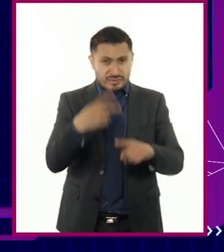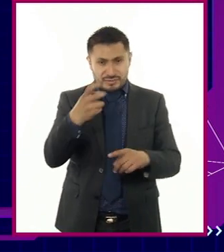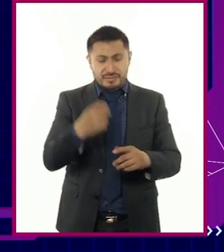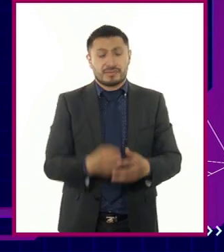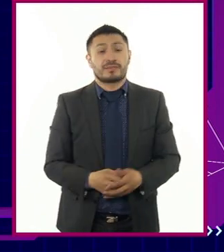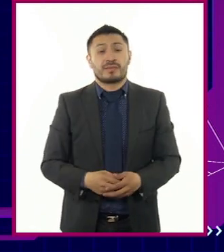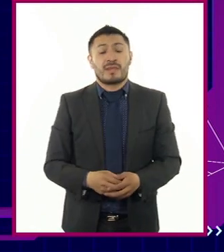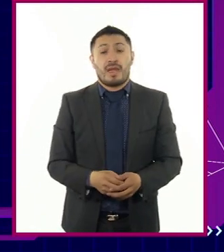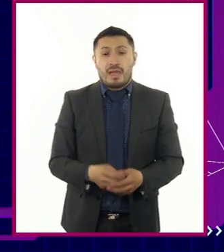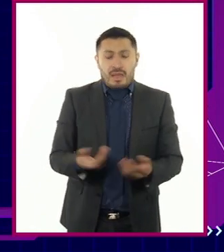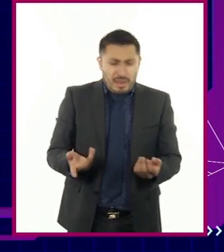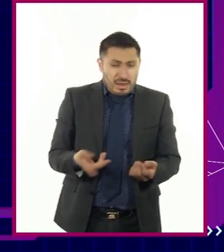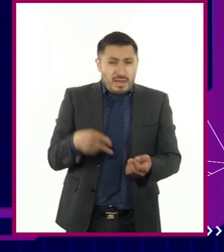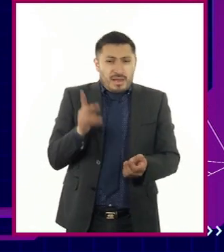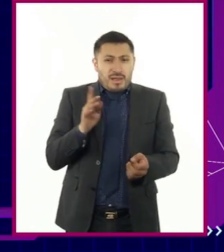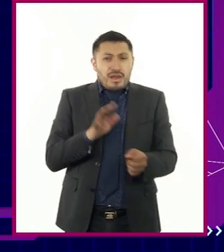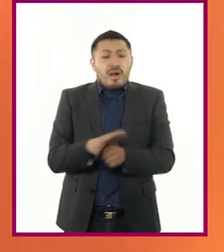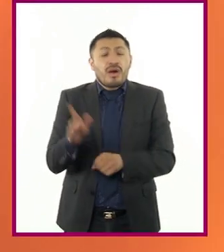¿qué pasa con los colores?